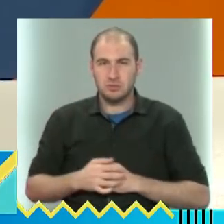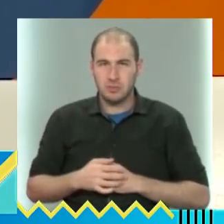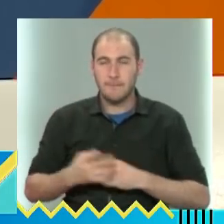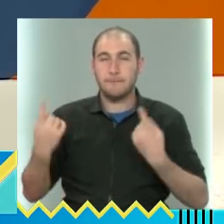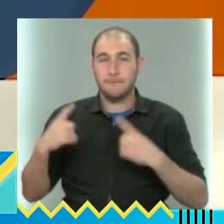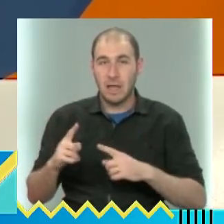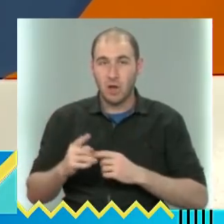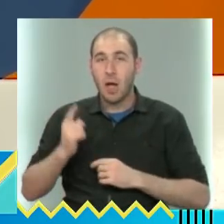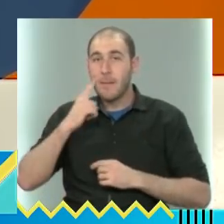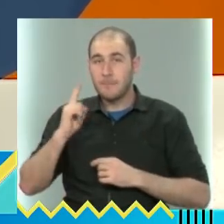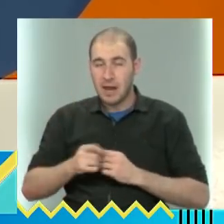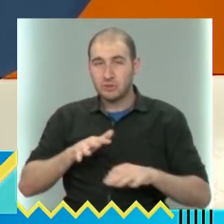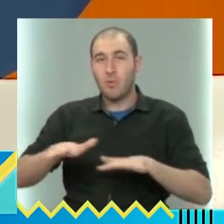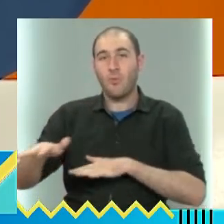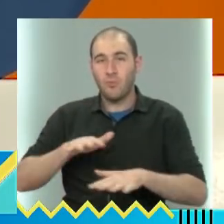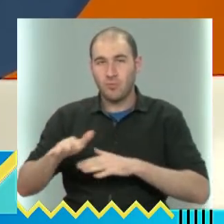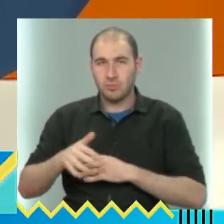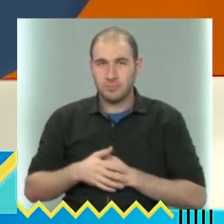Sin embargo, los riesgos de sismicidad